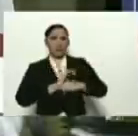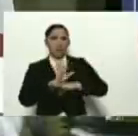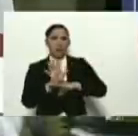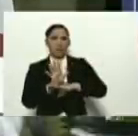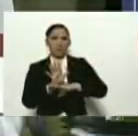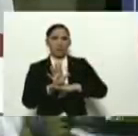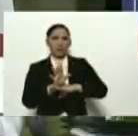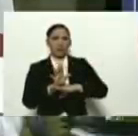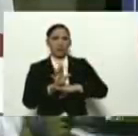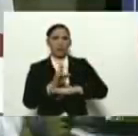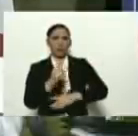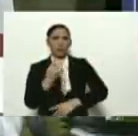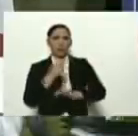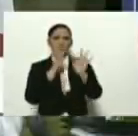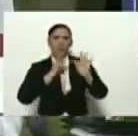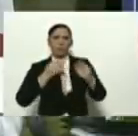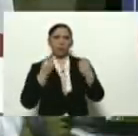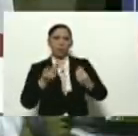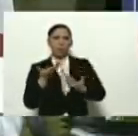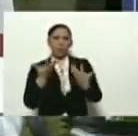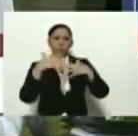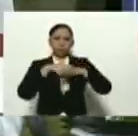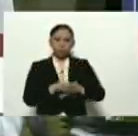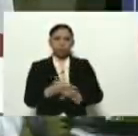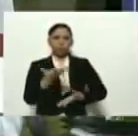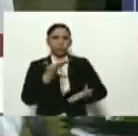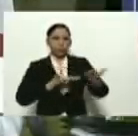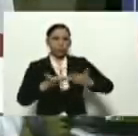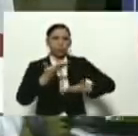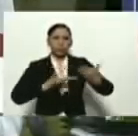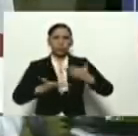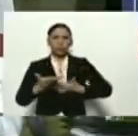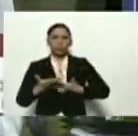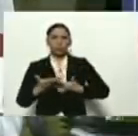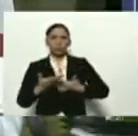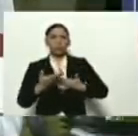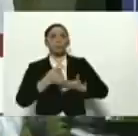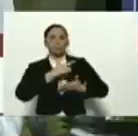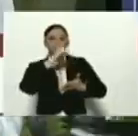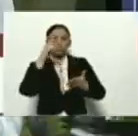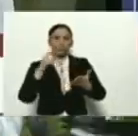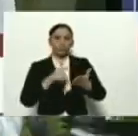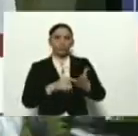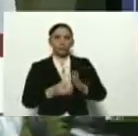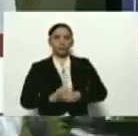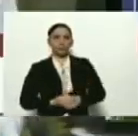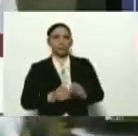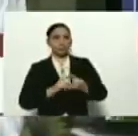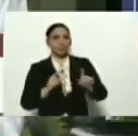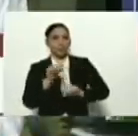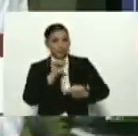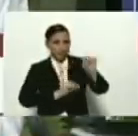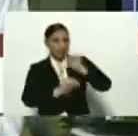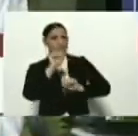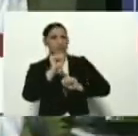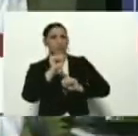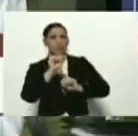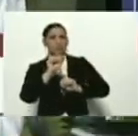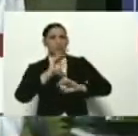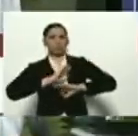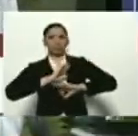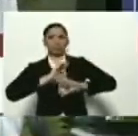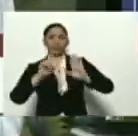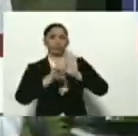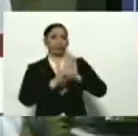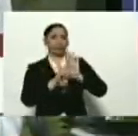una plataforma de articulación, cooperación y complementariedad para la defensa de sus